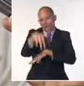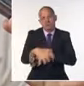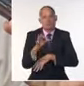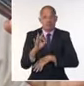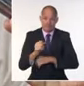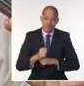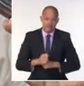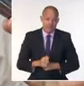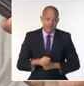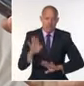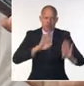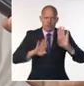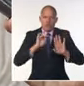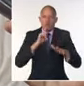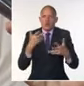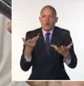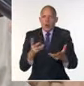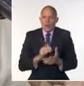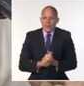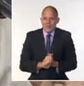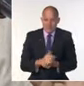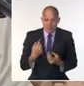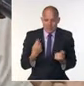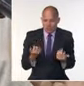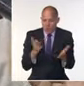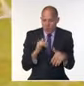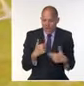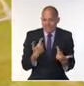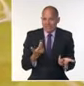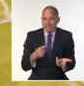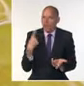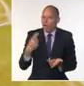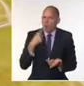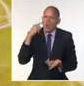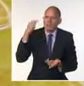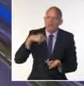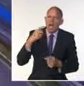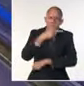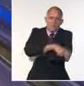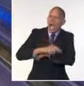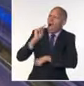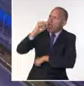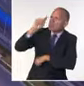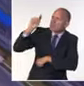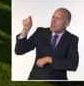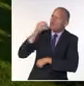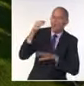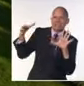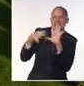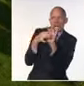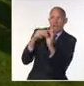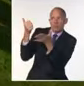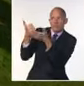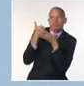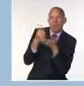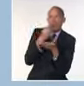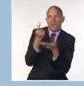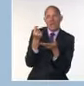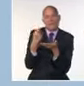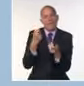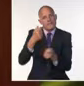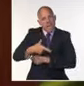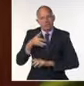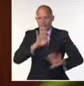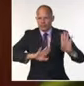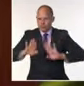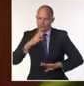que existe en el mundo y que muchas veces por desconocimiento no accedemos a ellos. Cuba, su gobierno y sociedad civil trazan